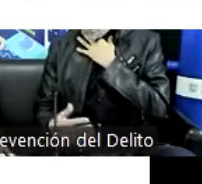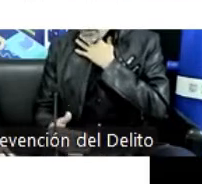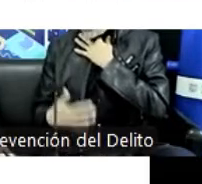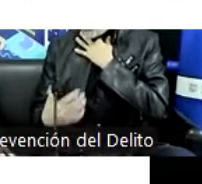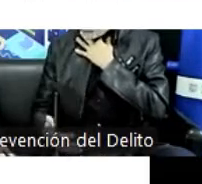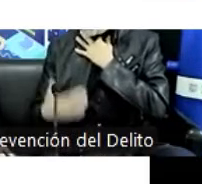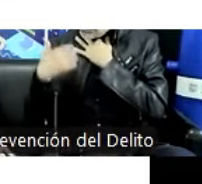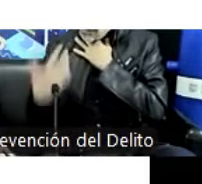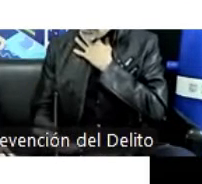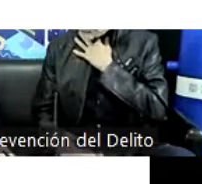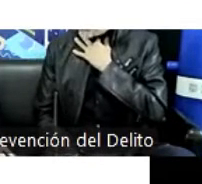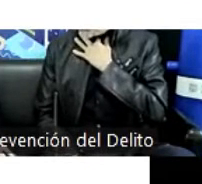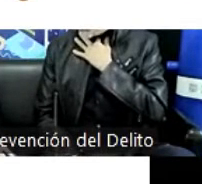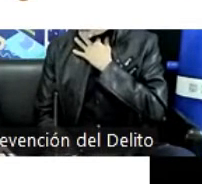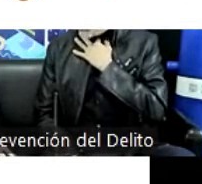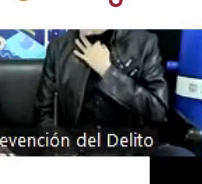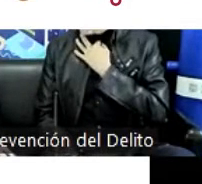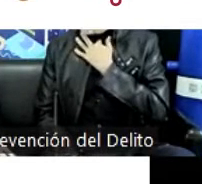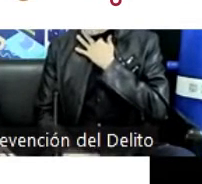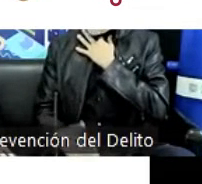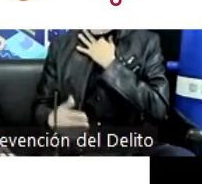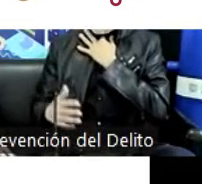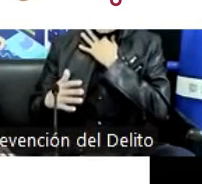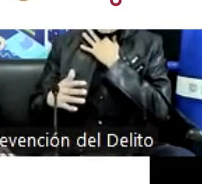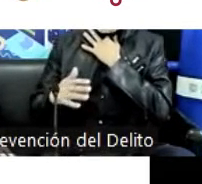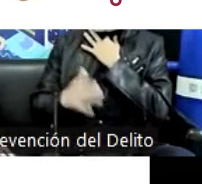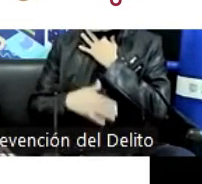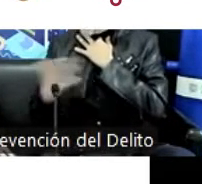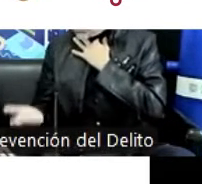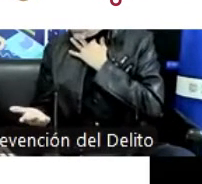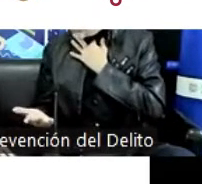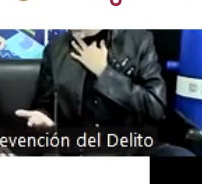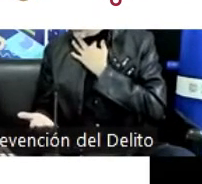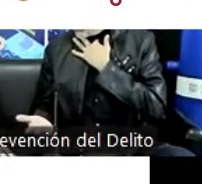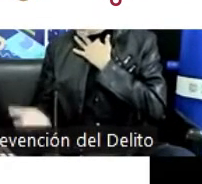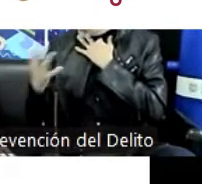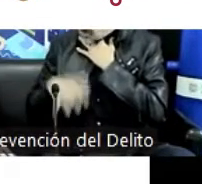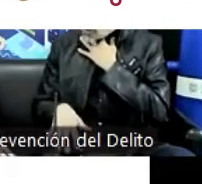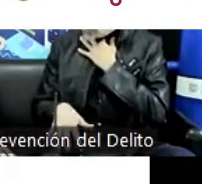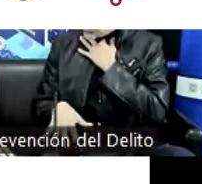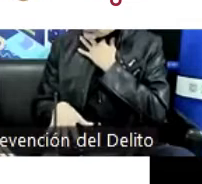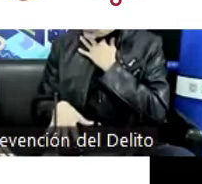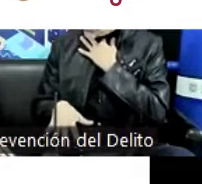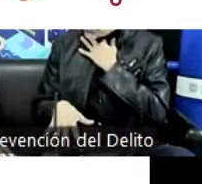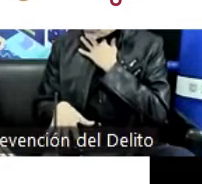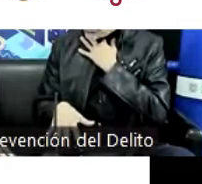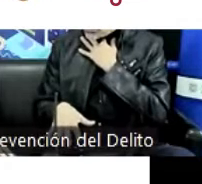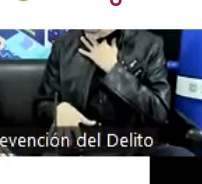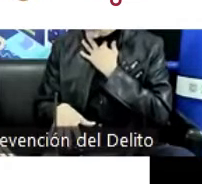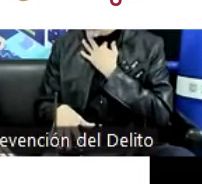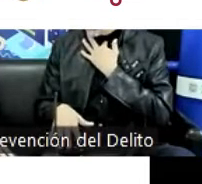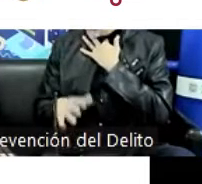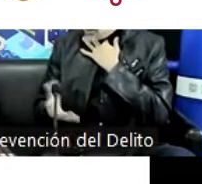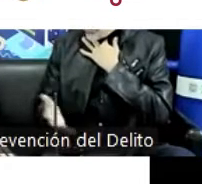La idea es darles información para que ellos no transiten de un consumo que tienen